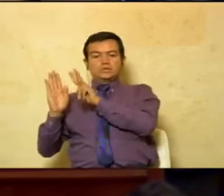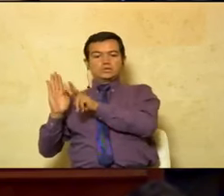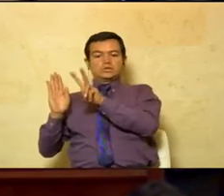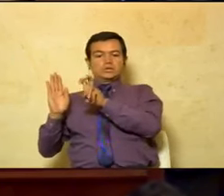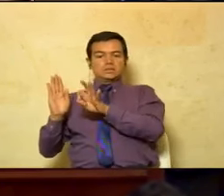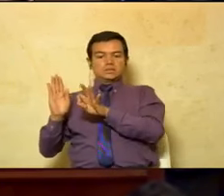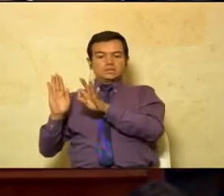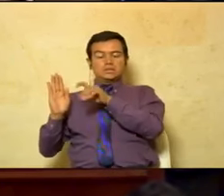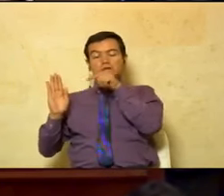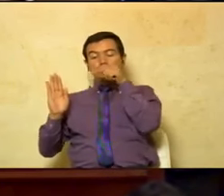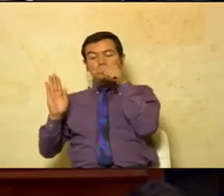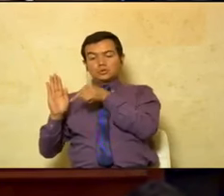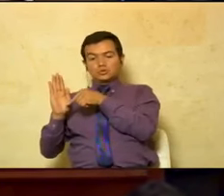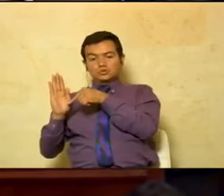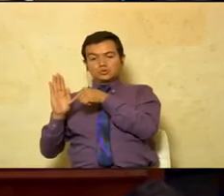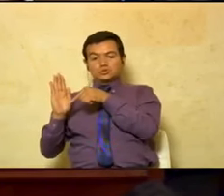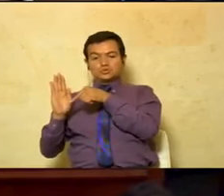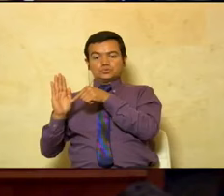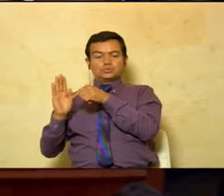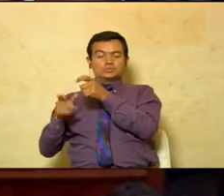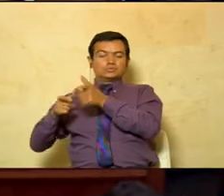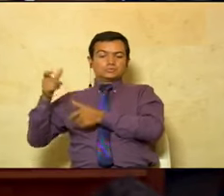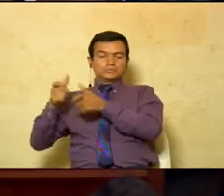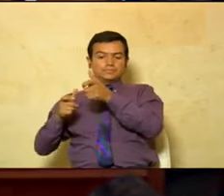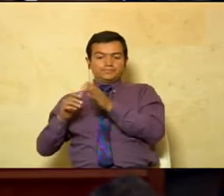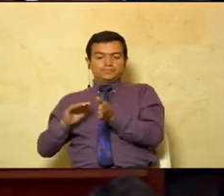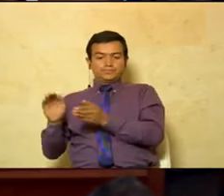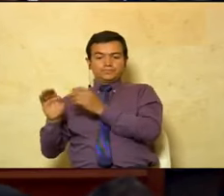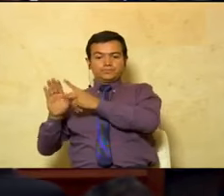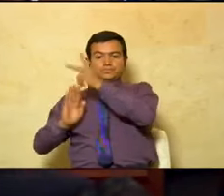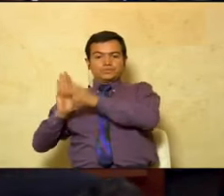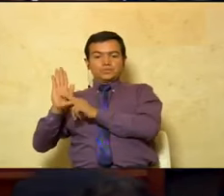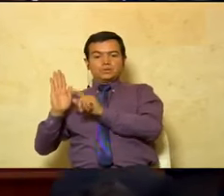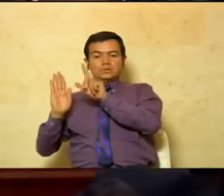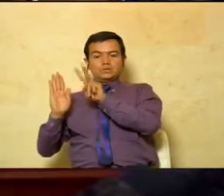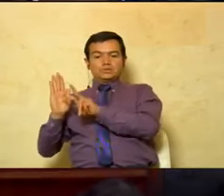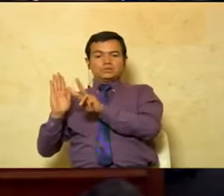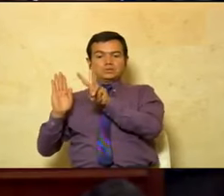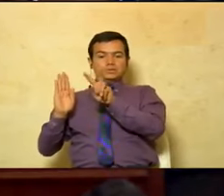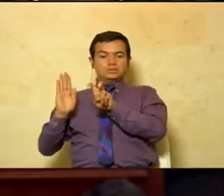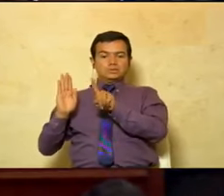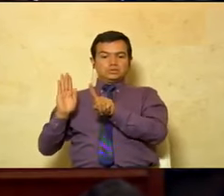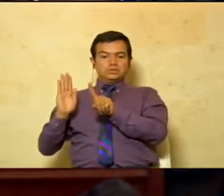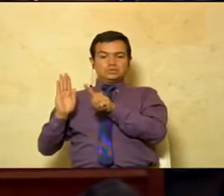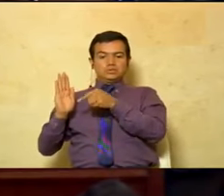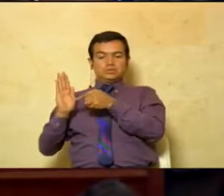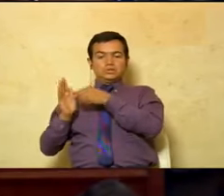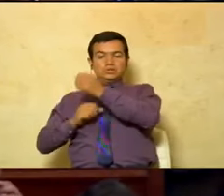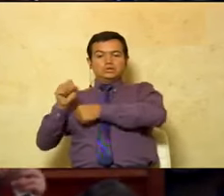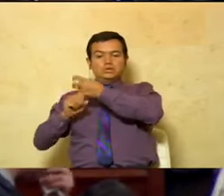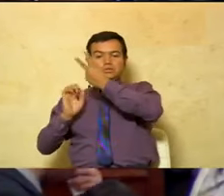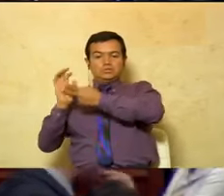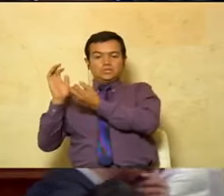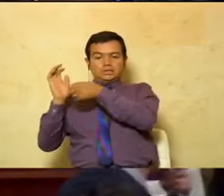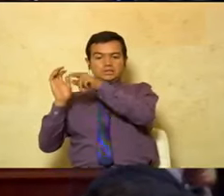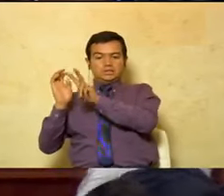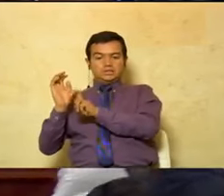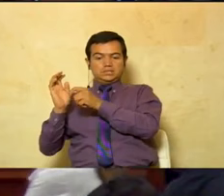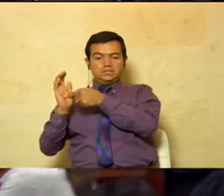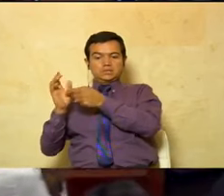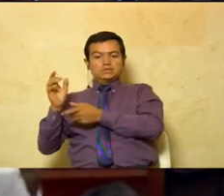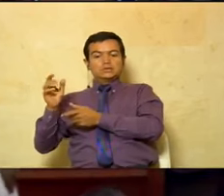cámara proyecto de ley número 27127 cámara proyecto de ley número